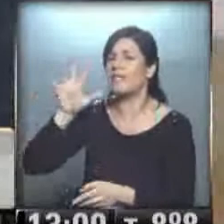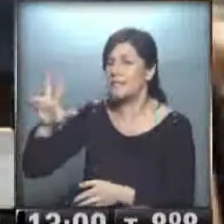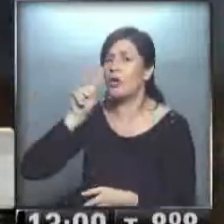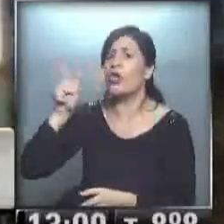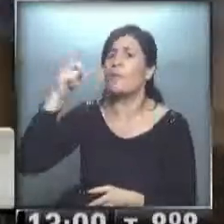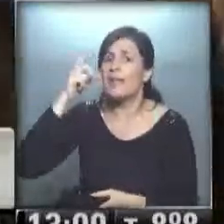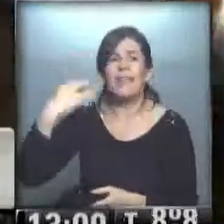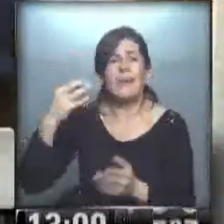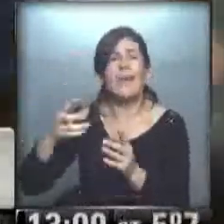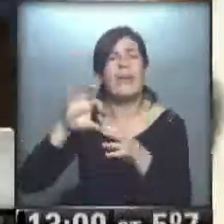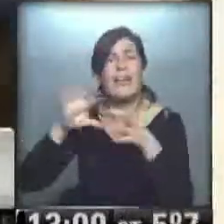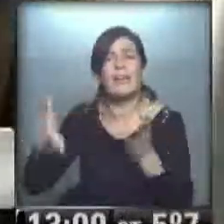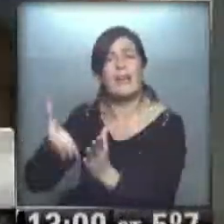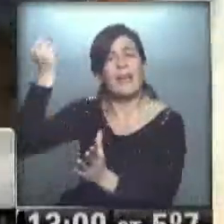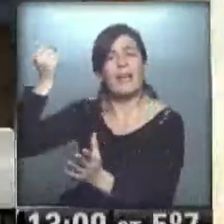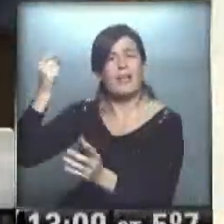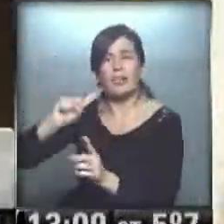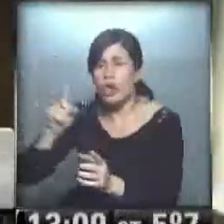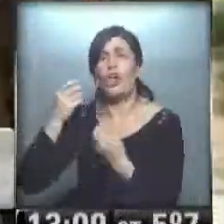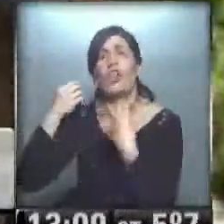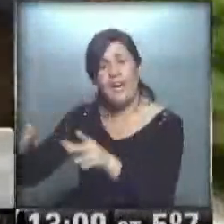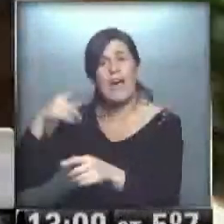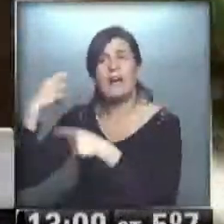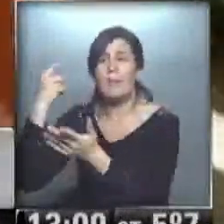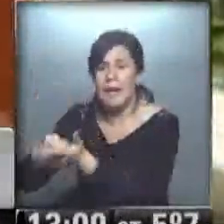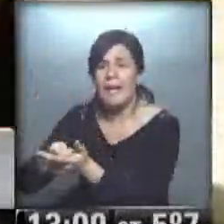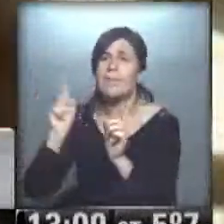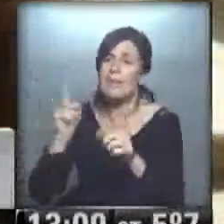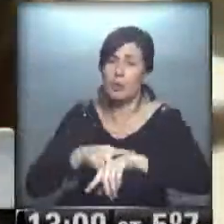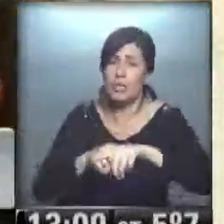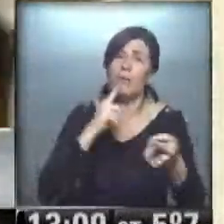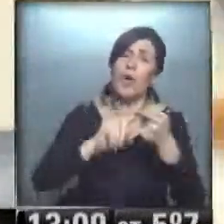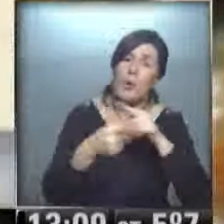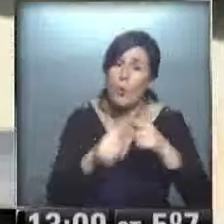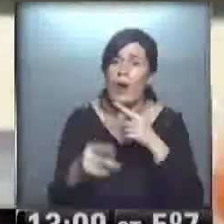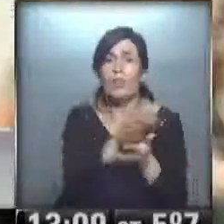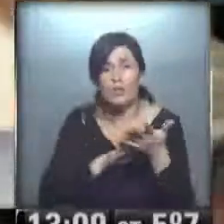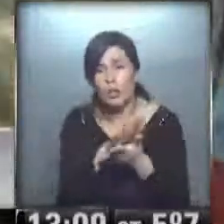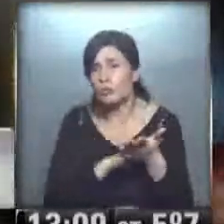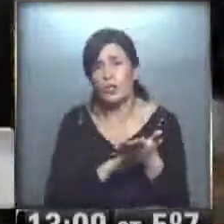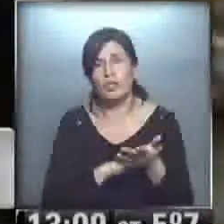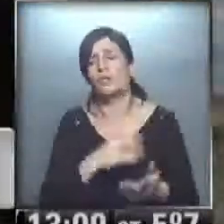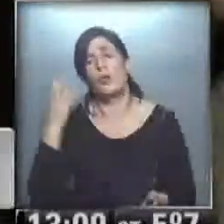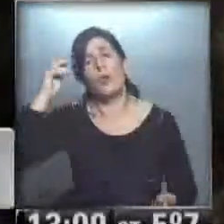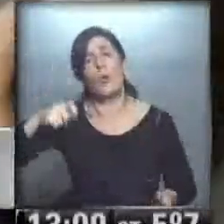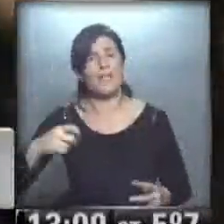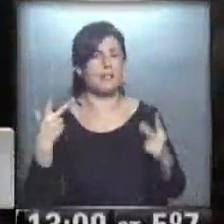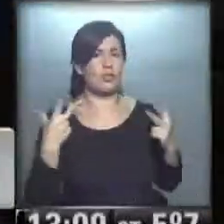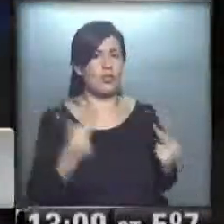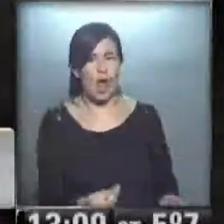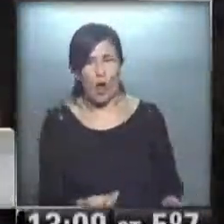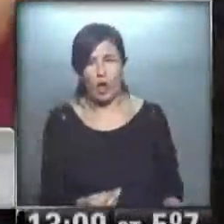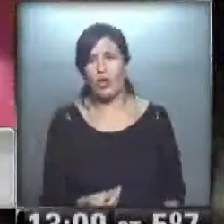negocia una salida con los fondos buitre sin caer en default con los tenedores de la deuda reestructurada. El rechazo de Griesa a ese pedido